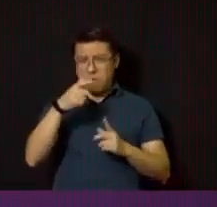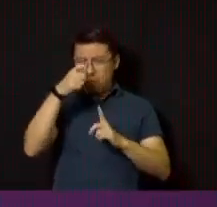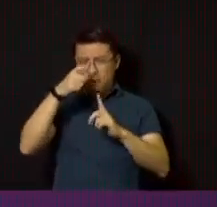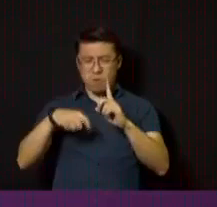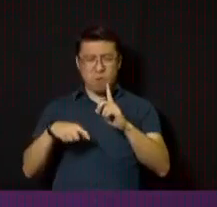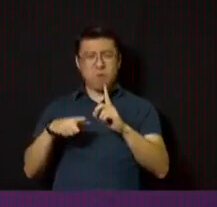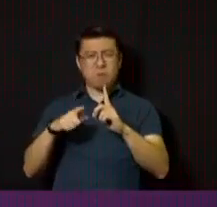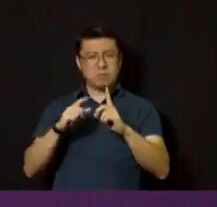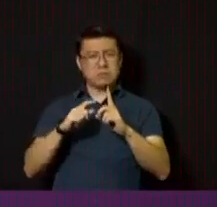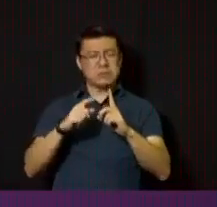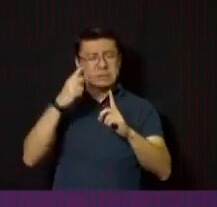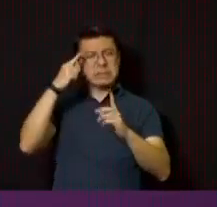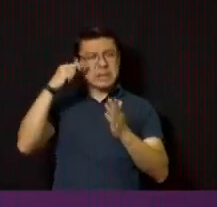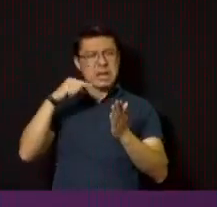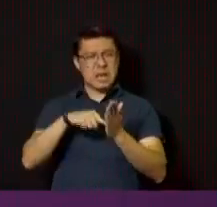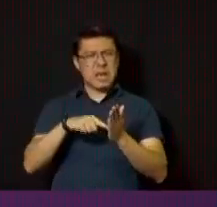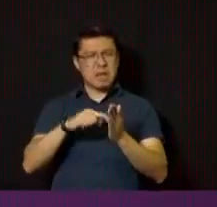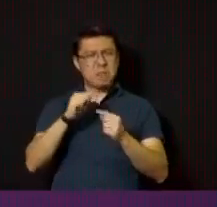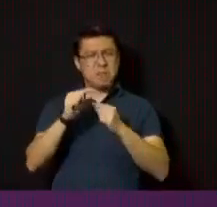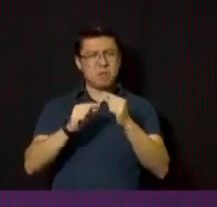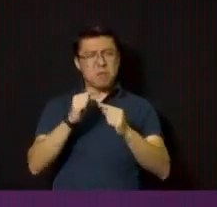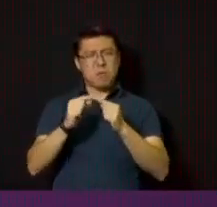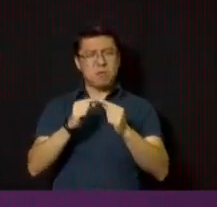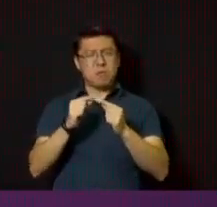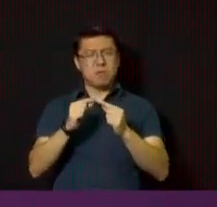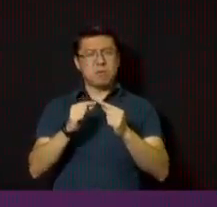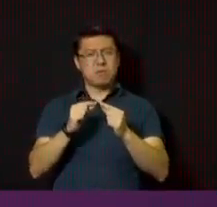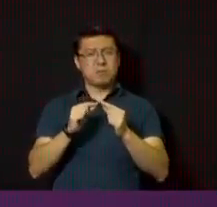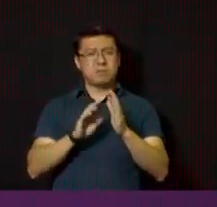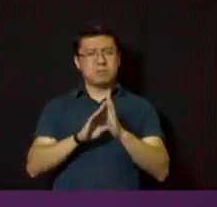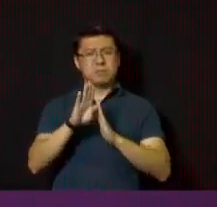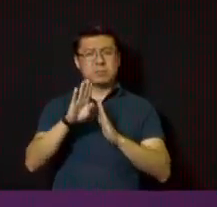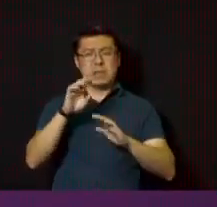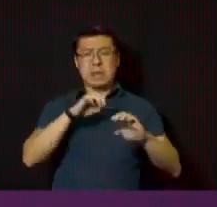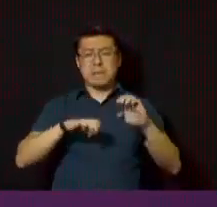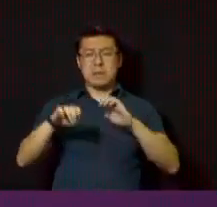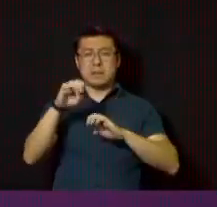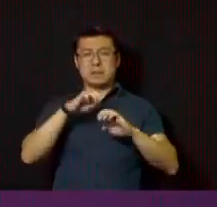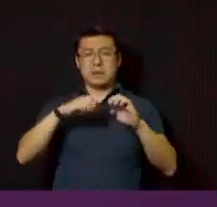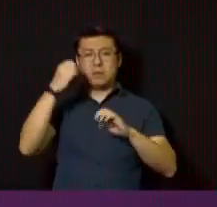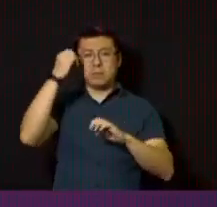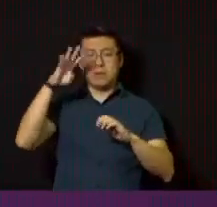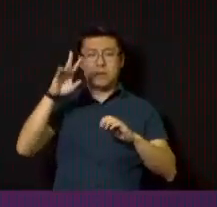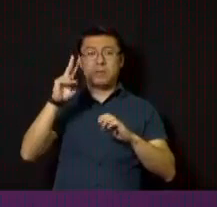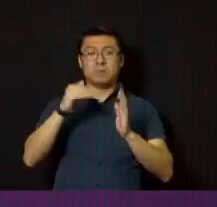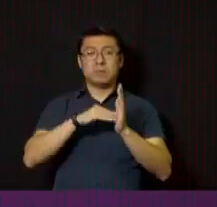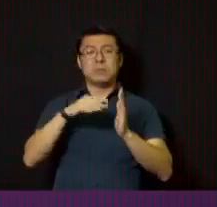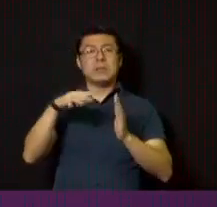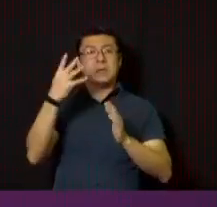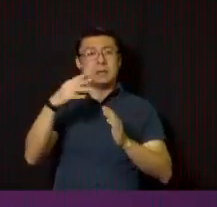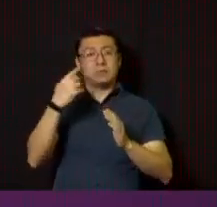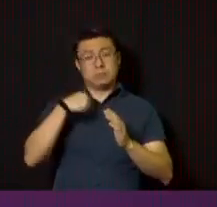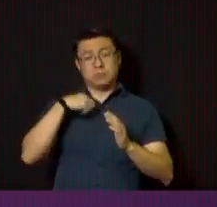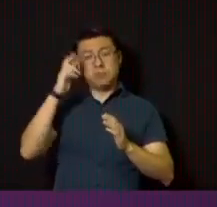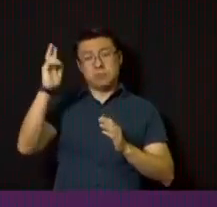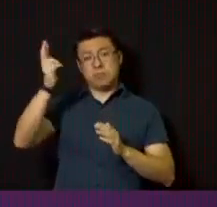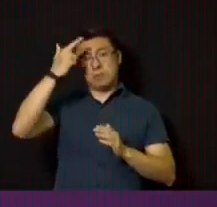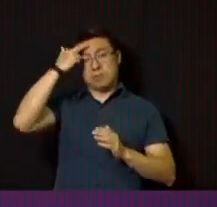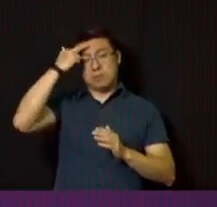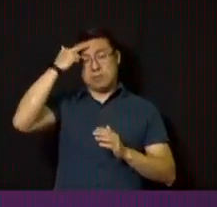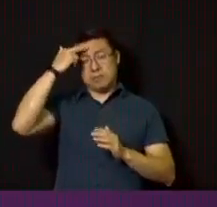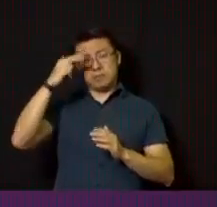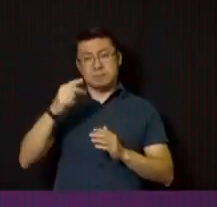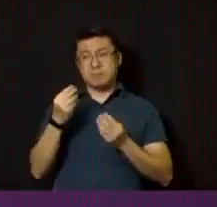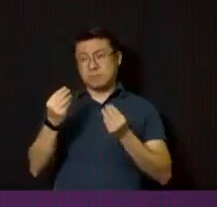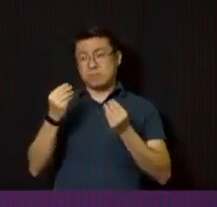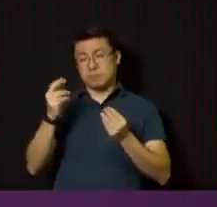que eres hoy en día? En el 2014, todos los empresarios de OmniLife te recordamos mucho. Bueno, yo te recuerdo y todos,